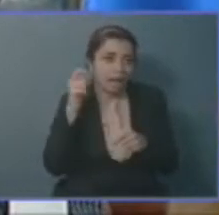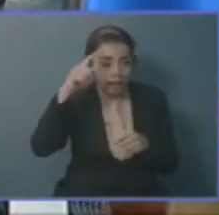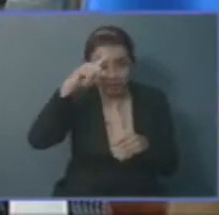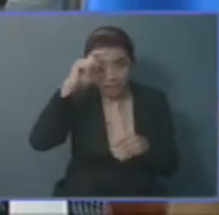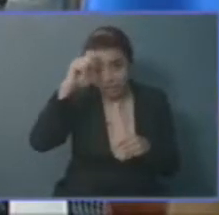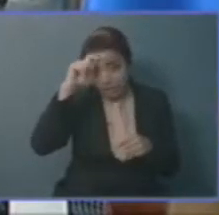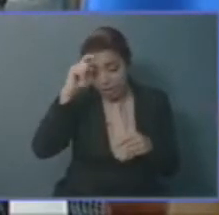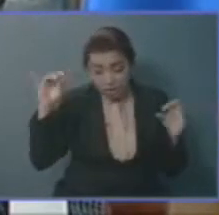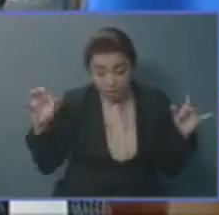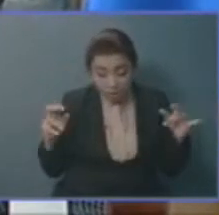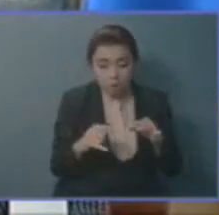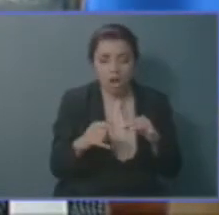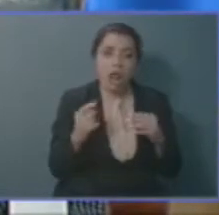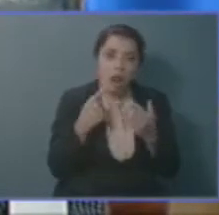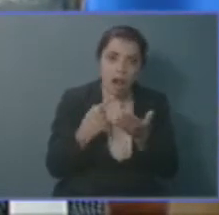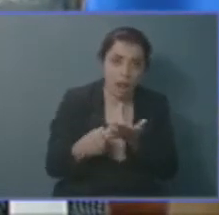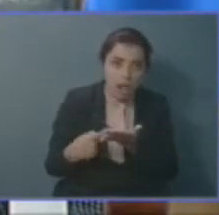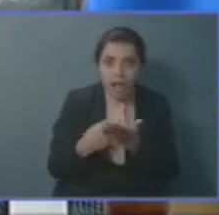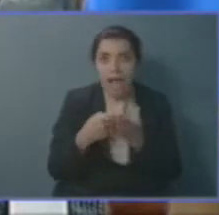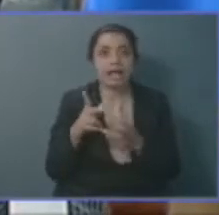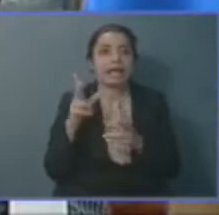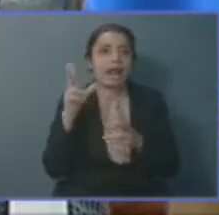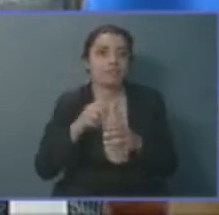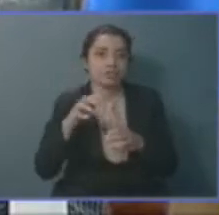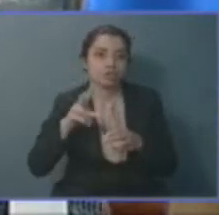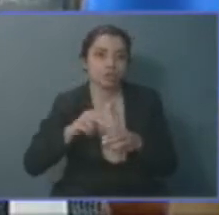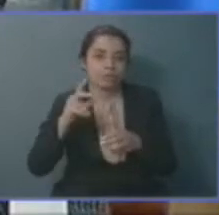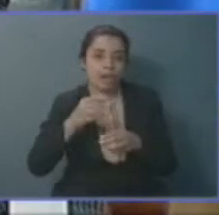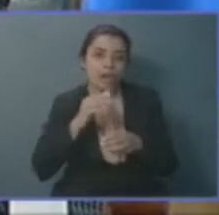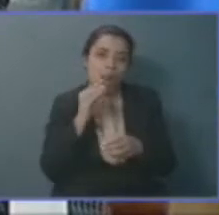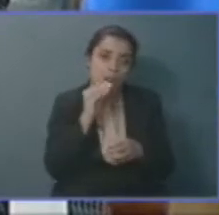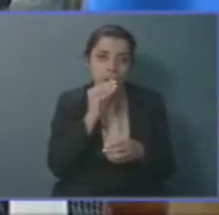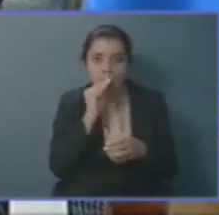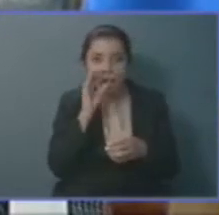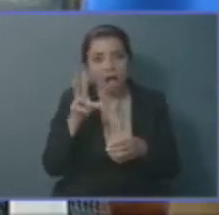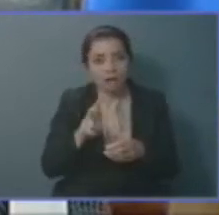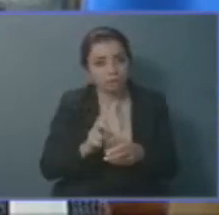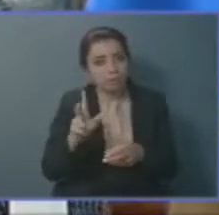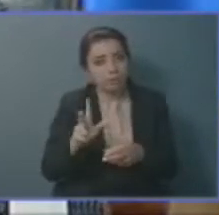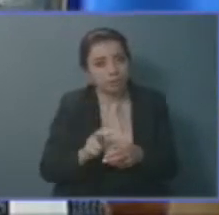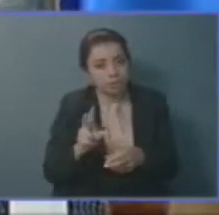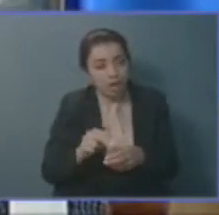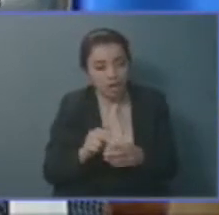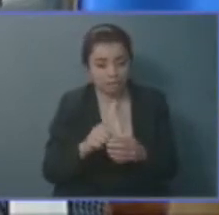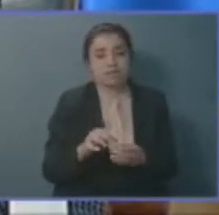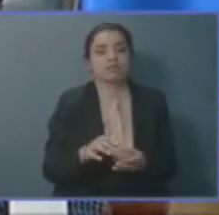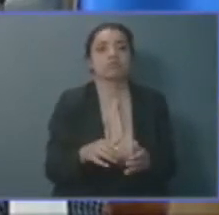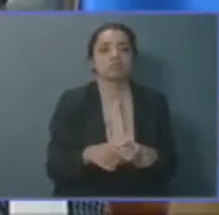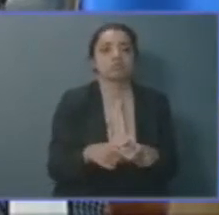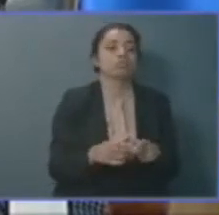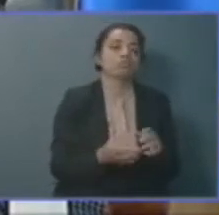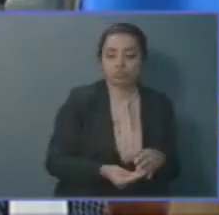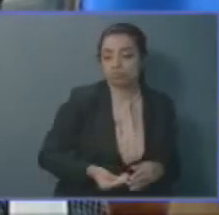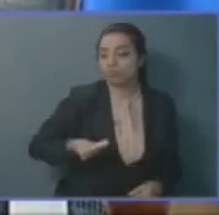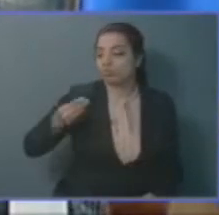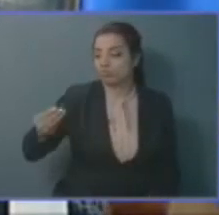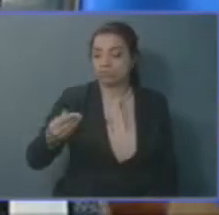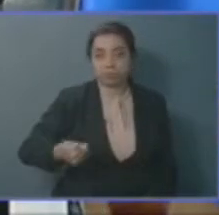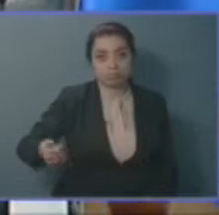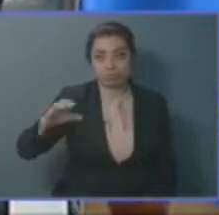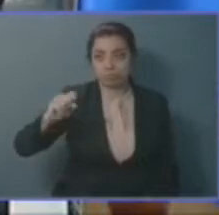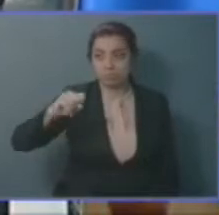trabajo con el órgano ejecutivo, como también certificación de lo que fue